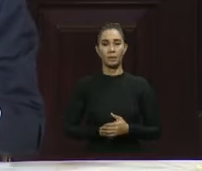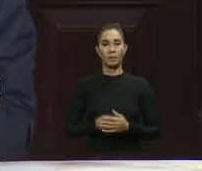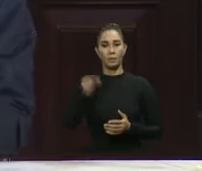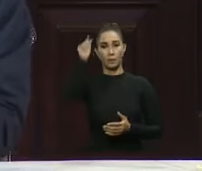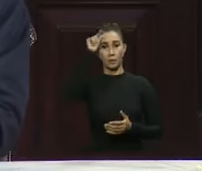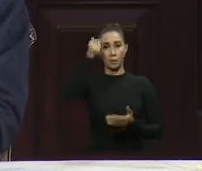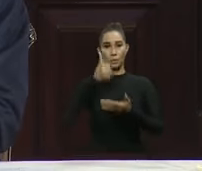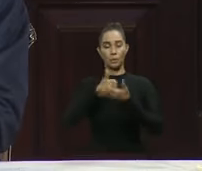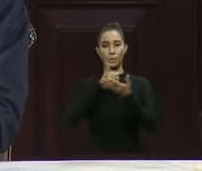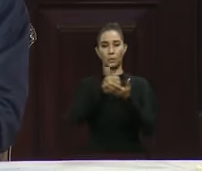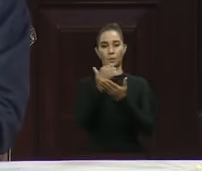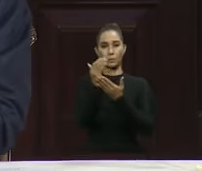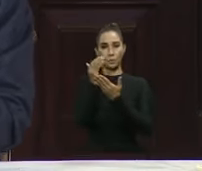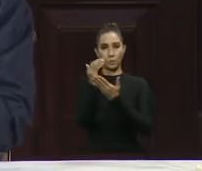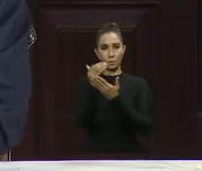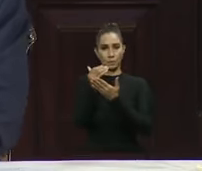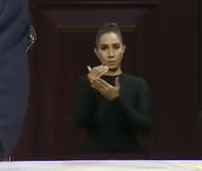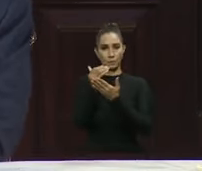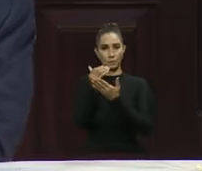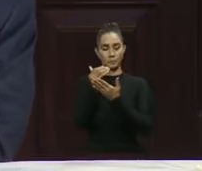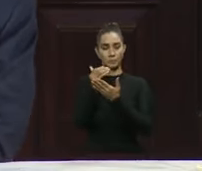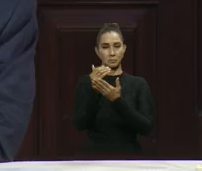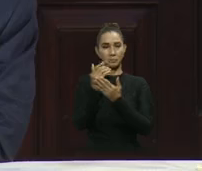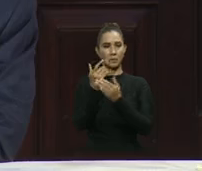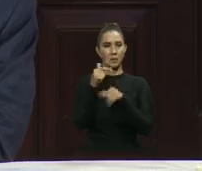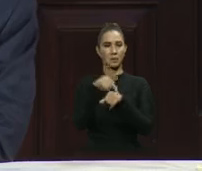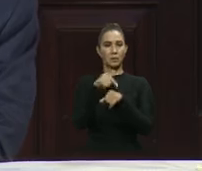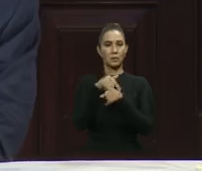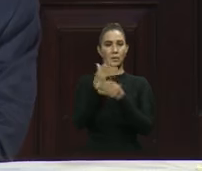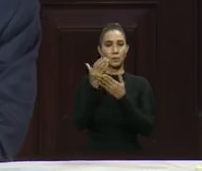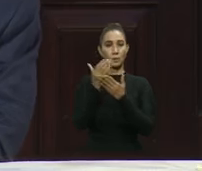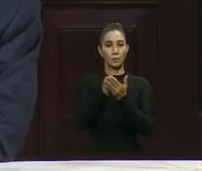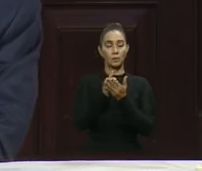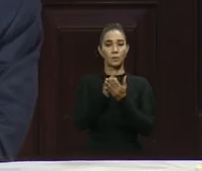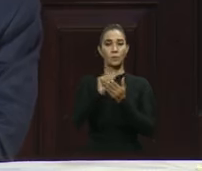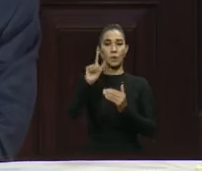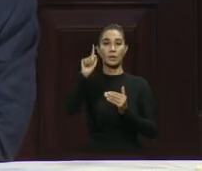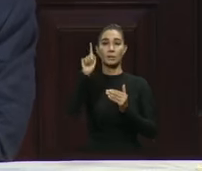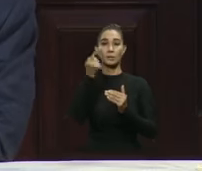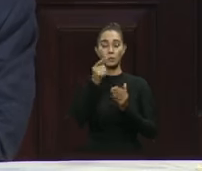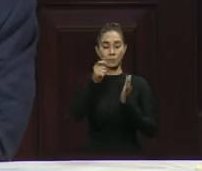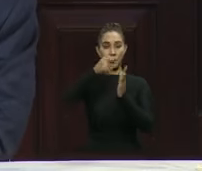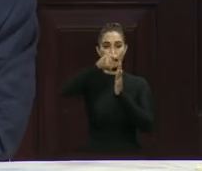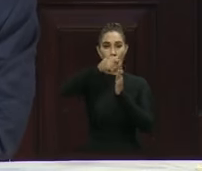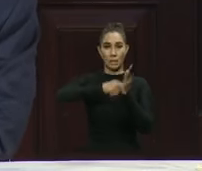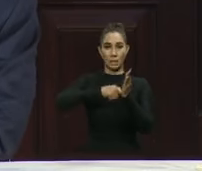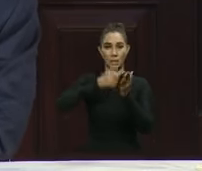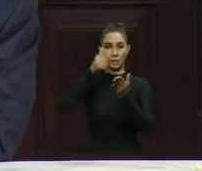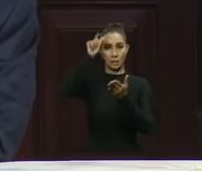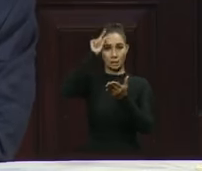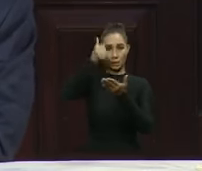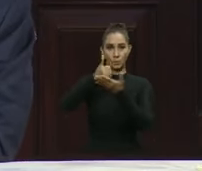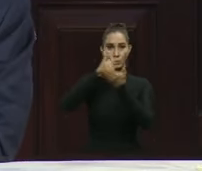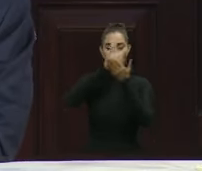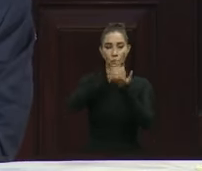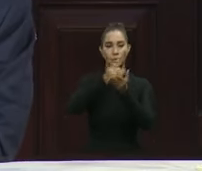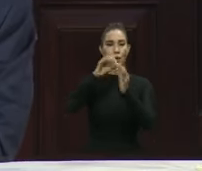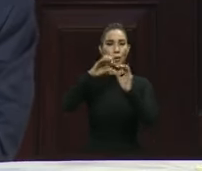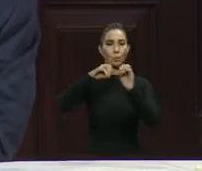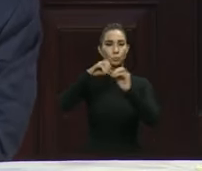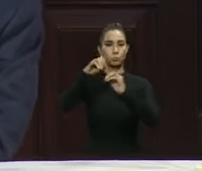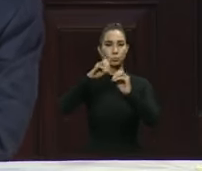lo reducimos ahora, hace ya un tiempo, a que solamente las tarjetas pudiesen ir a los